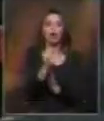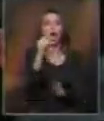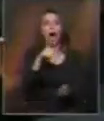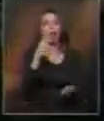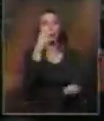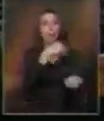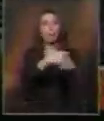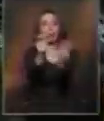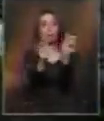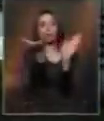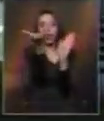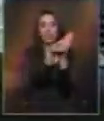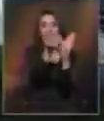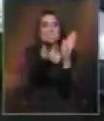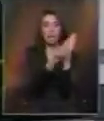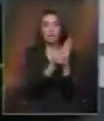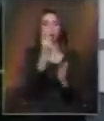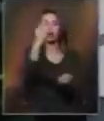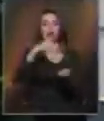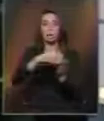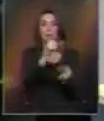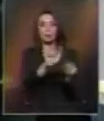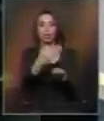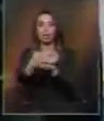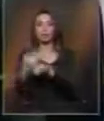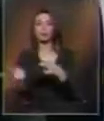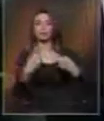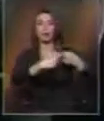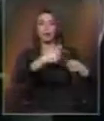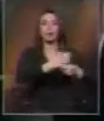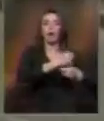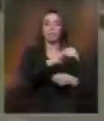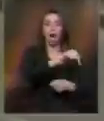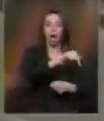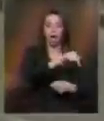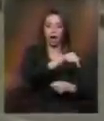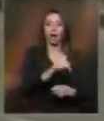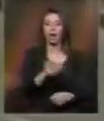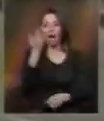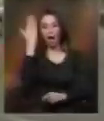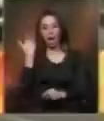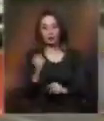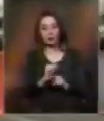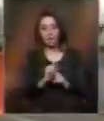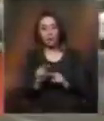de descargas y 2.000 taxistas trabajando con ellos. Desde un principio se hacían,